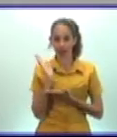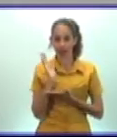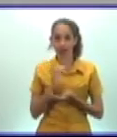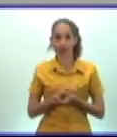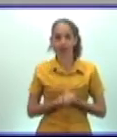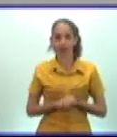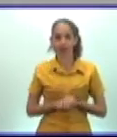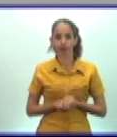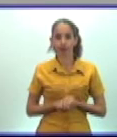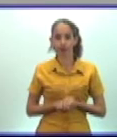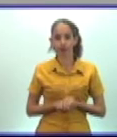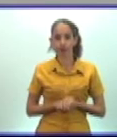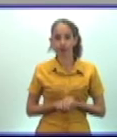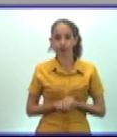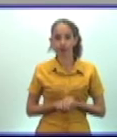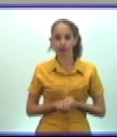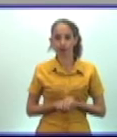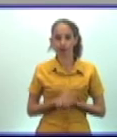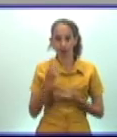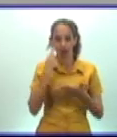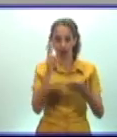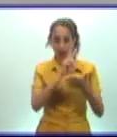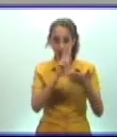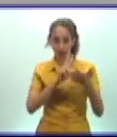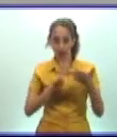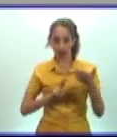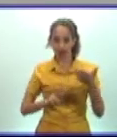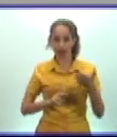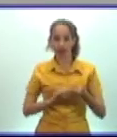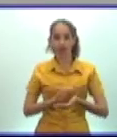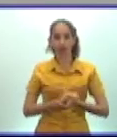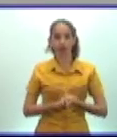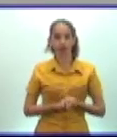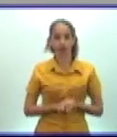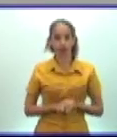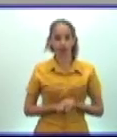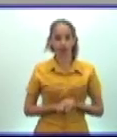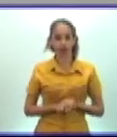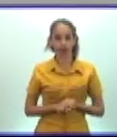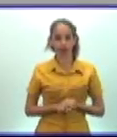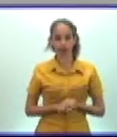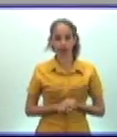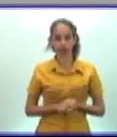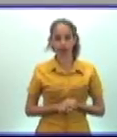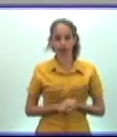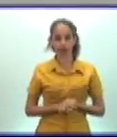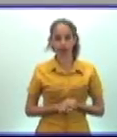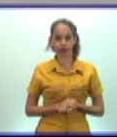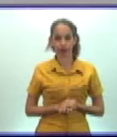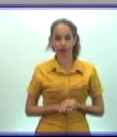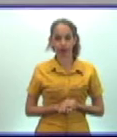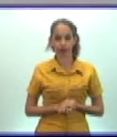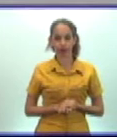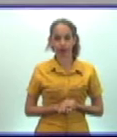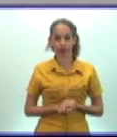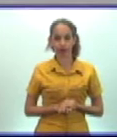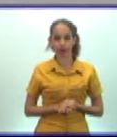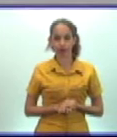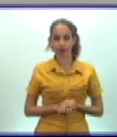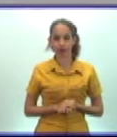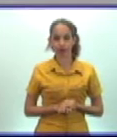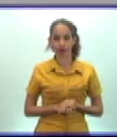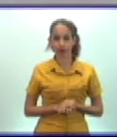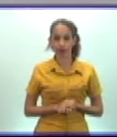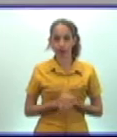Sean las funciones f en x igual a 2x menos 3, g en x